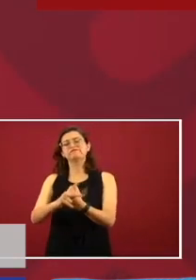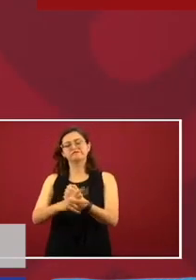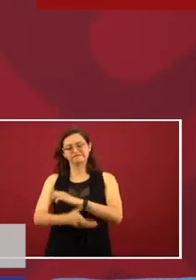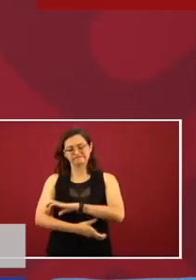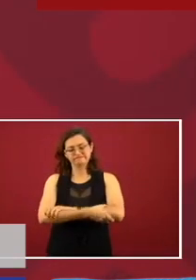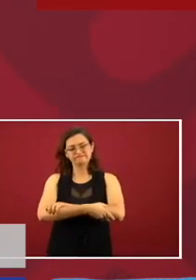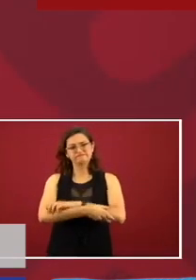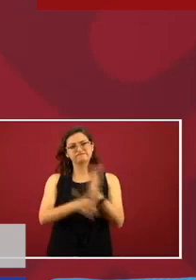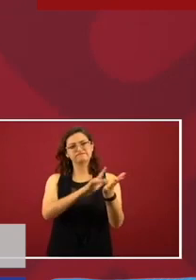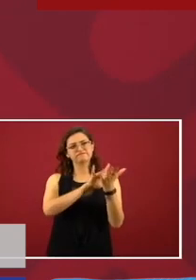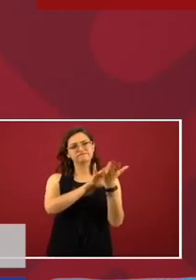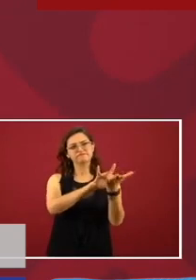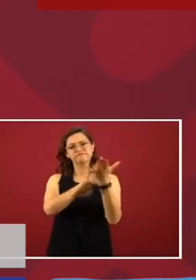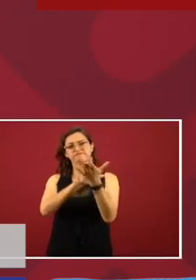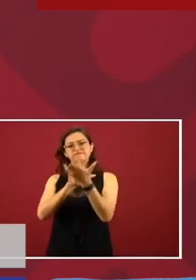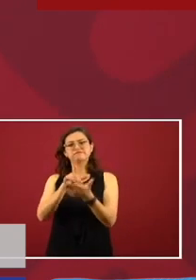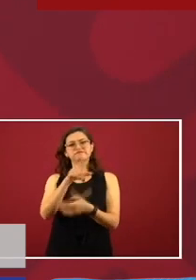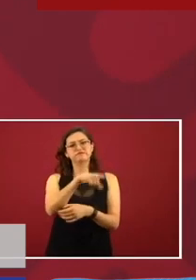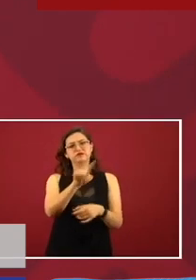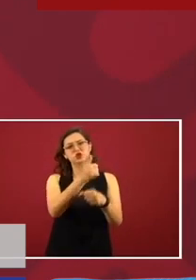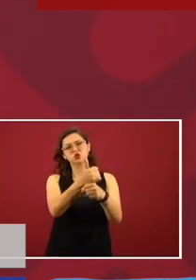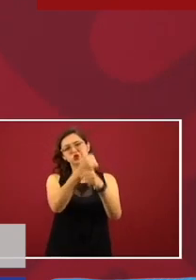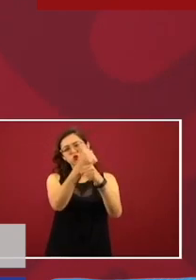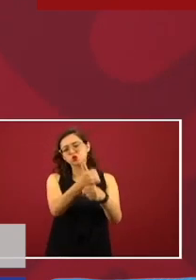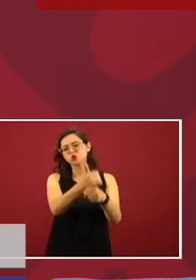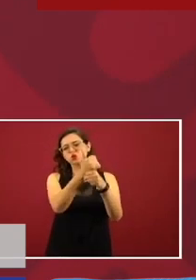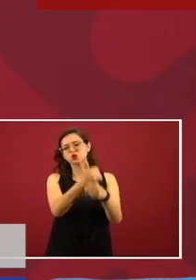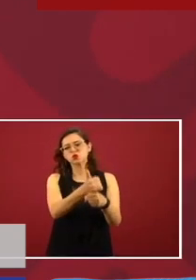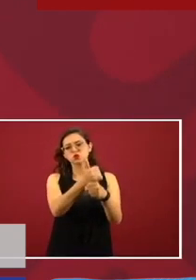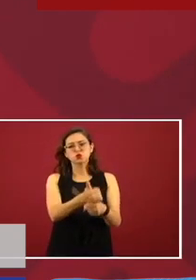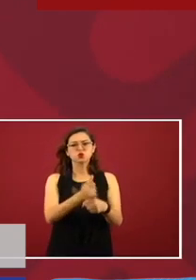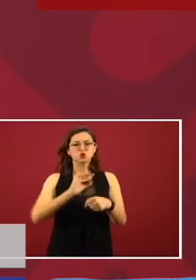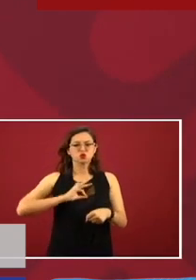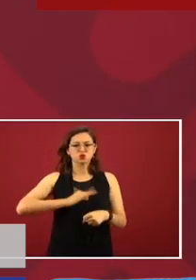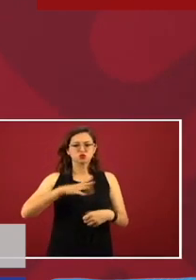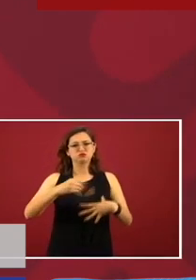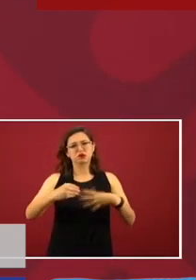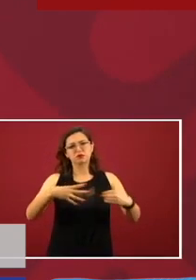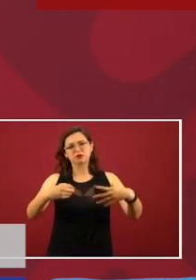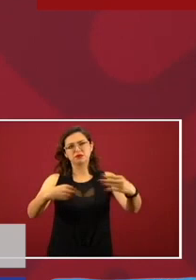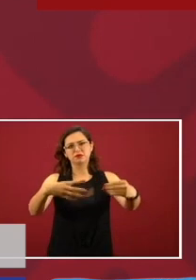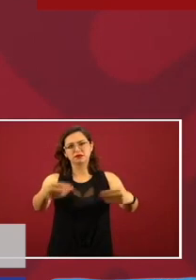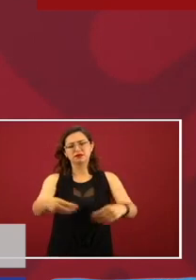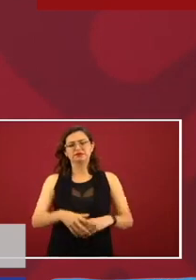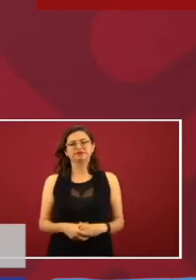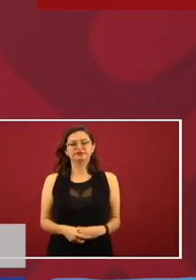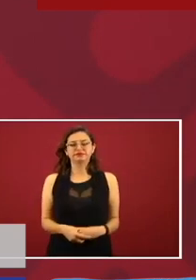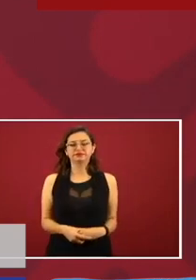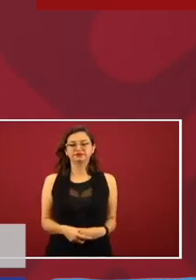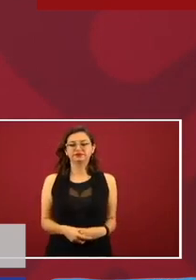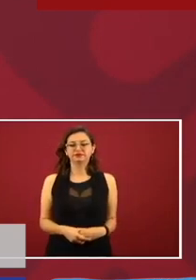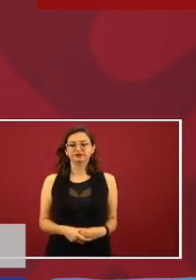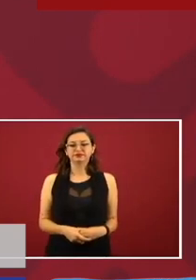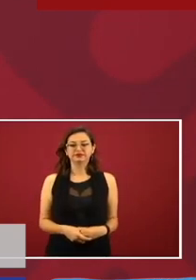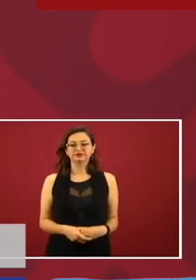por Alsea, en especial por la cadena Starbucks, que en Estados Unidos y Canadá se comprometió a no realizar despidos injustificados, y en México